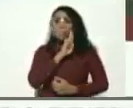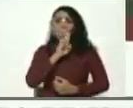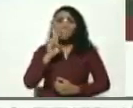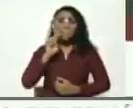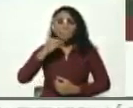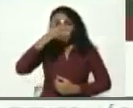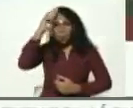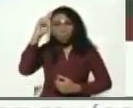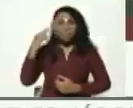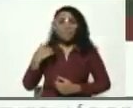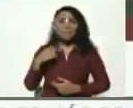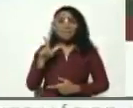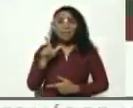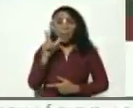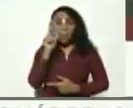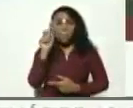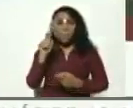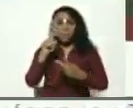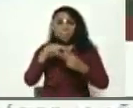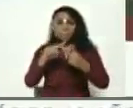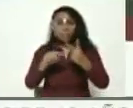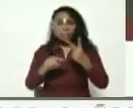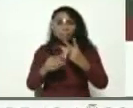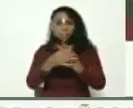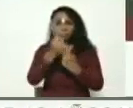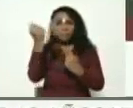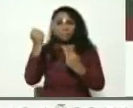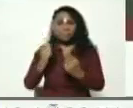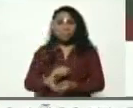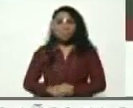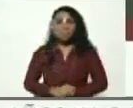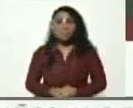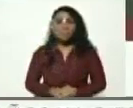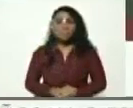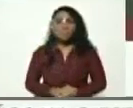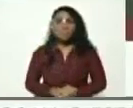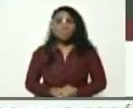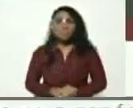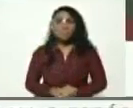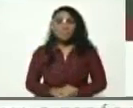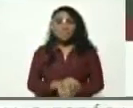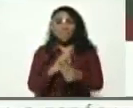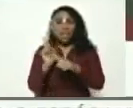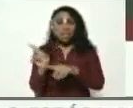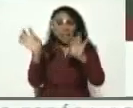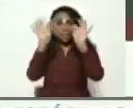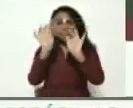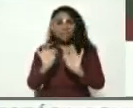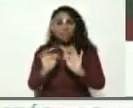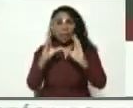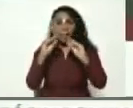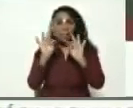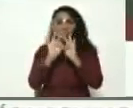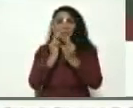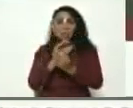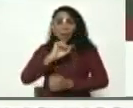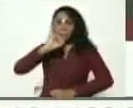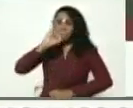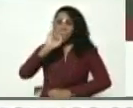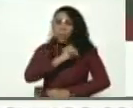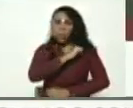Medina Rubio y Pedro Calzadilla Álvarez. De manera que hablo desde una familia amante de la